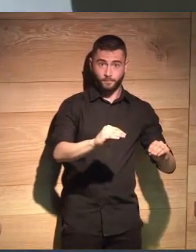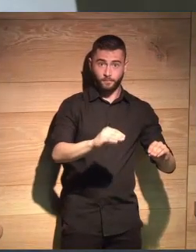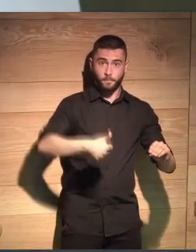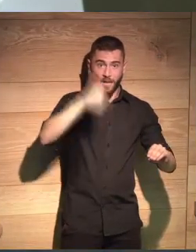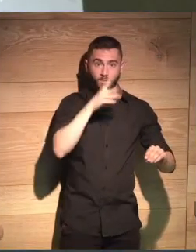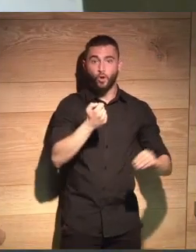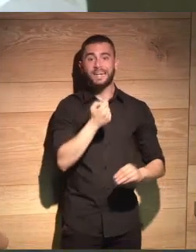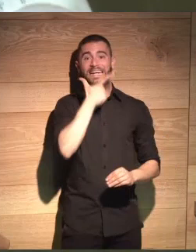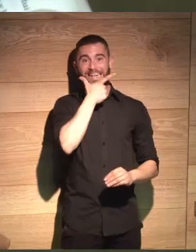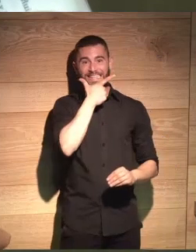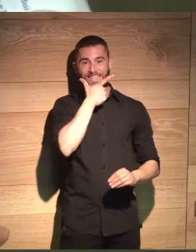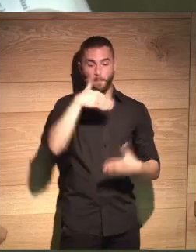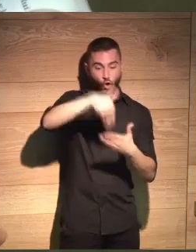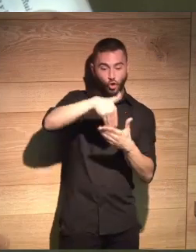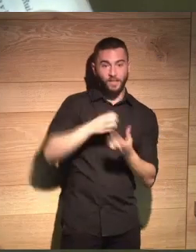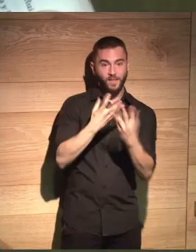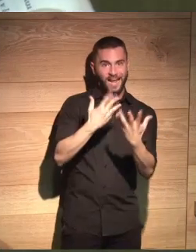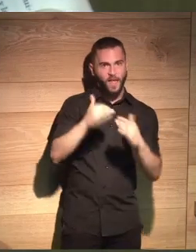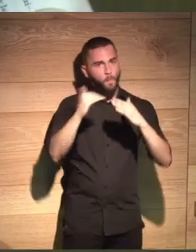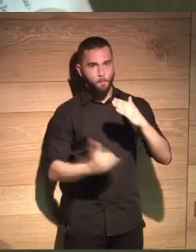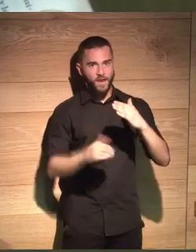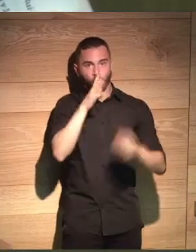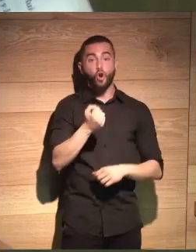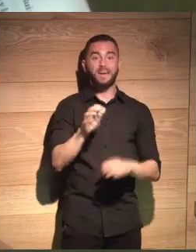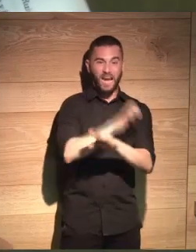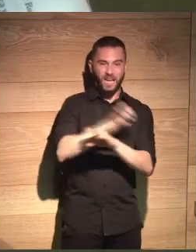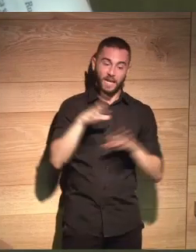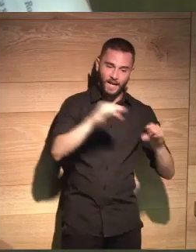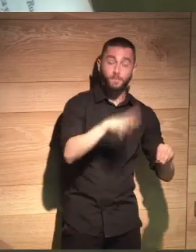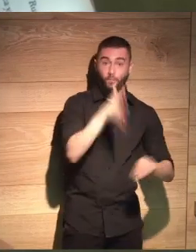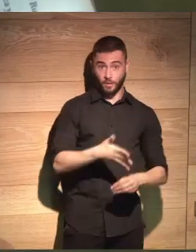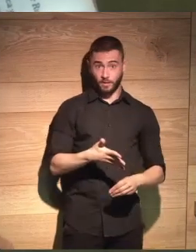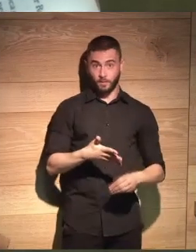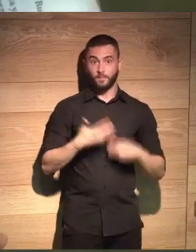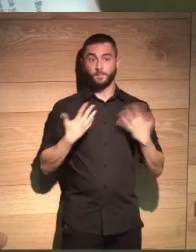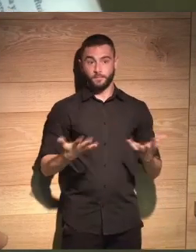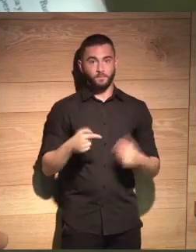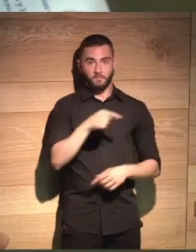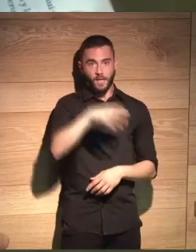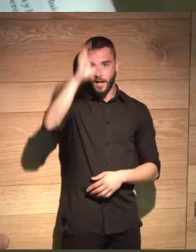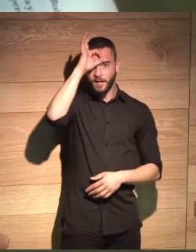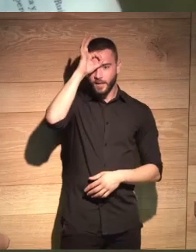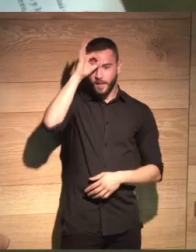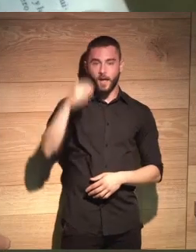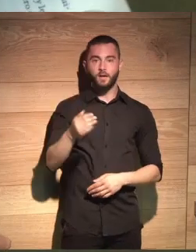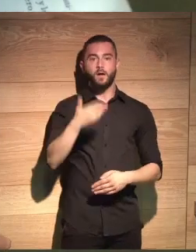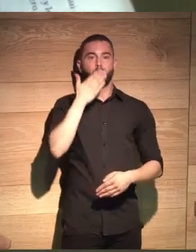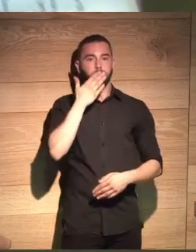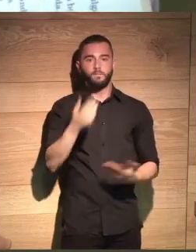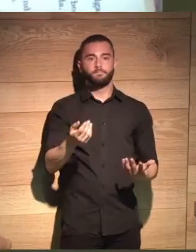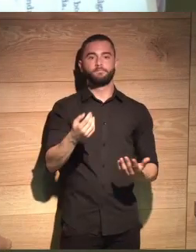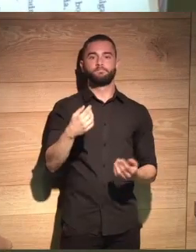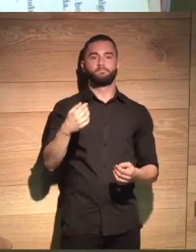el contenido de su declaración. Ella, en todo caso, no tiene ni idea de por qué habrían de censurarla.